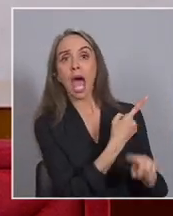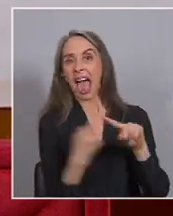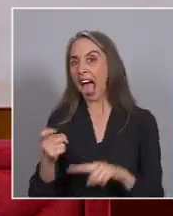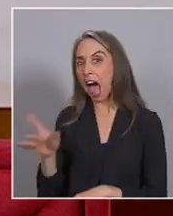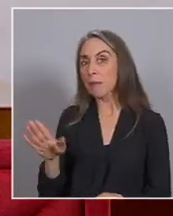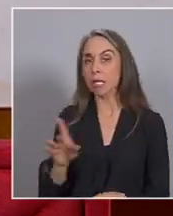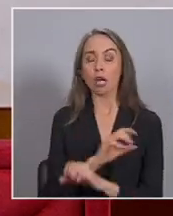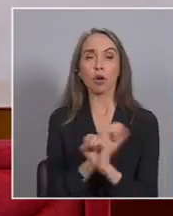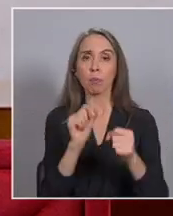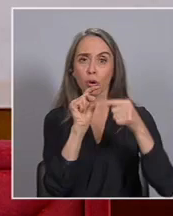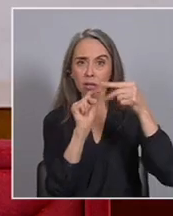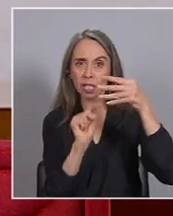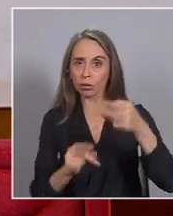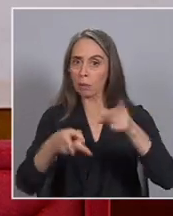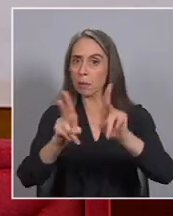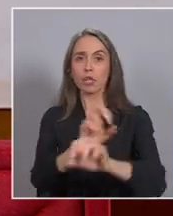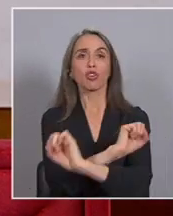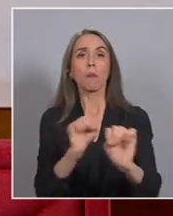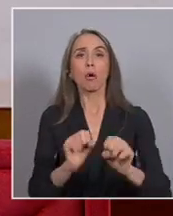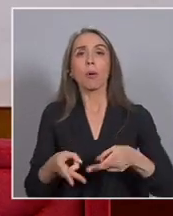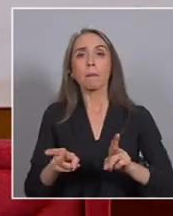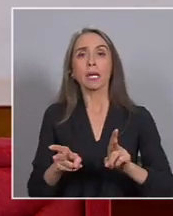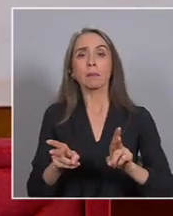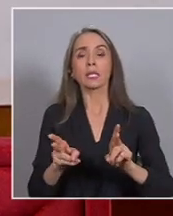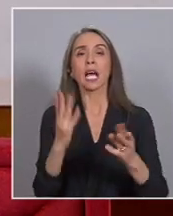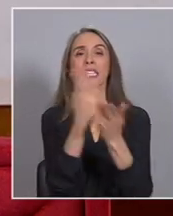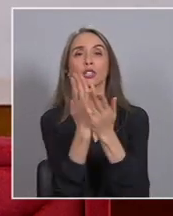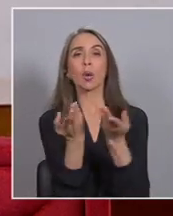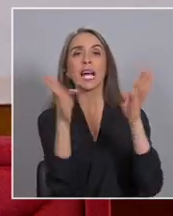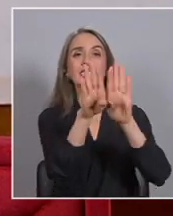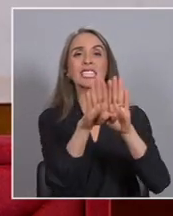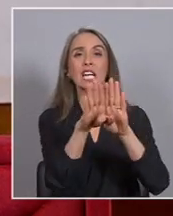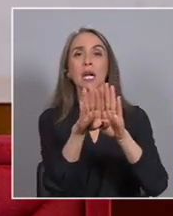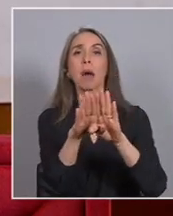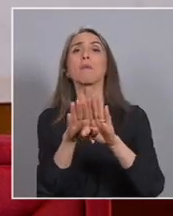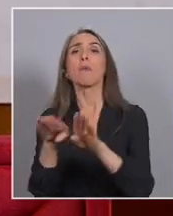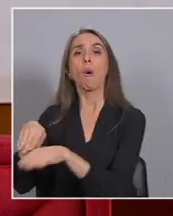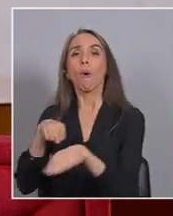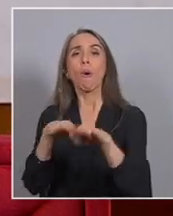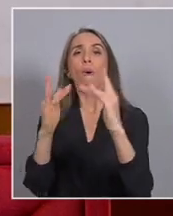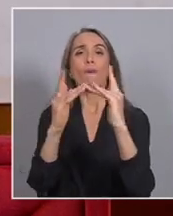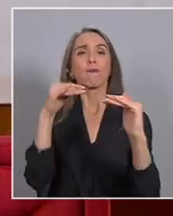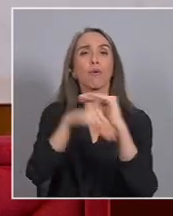No podemos seguir tolerando que se sigan cerrando colegios producto de estos hechos.